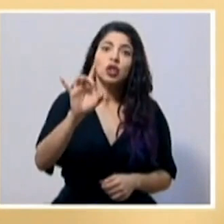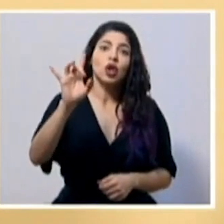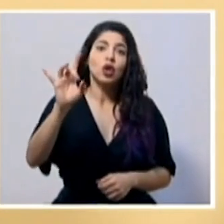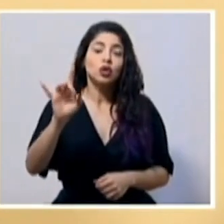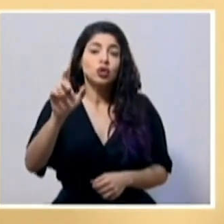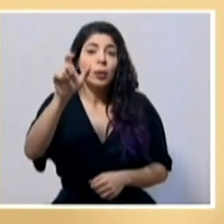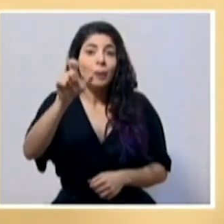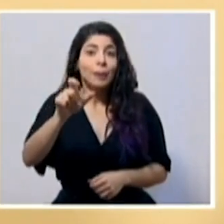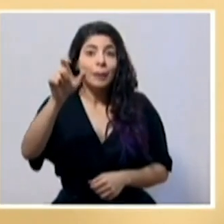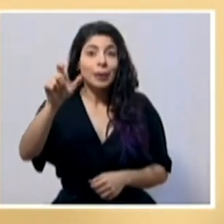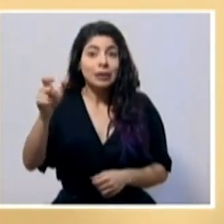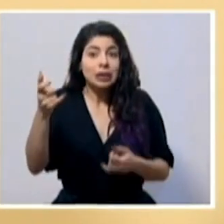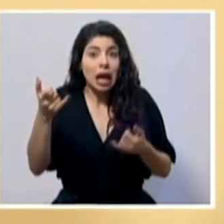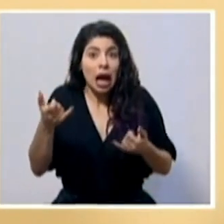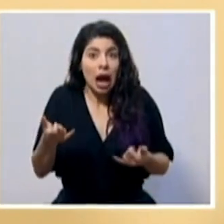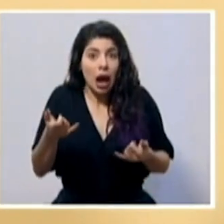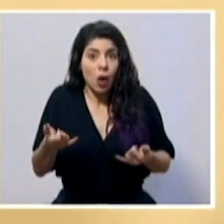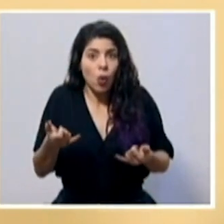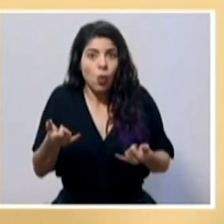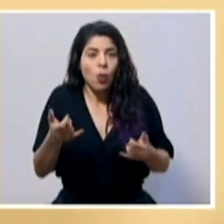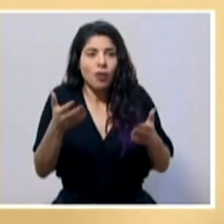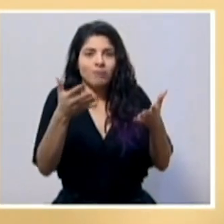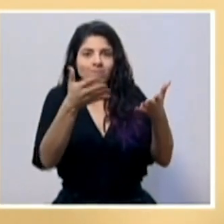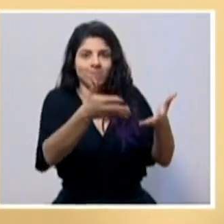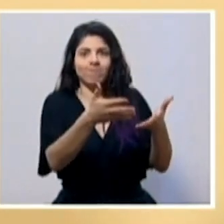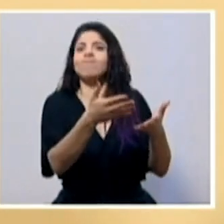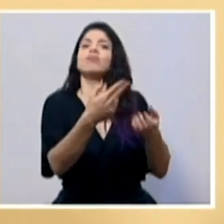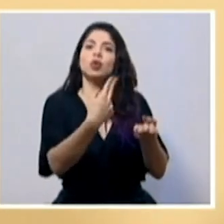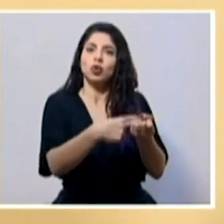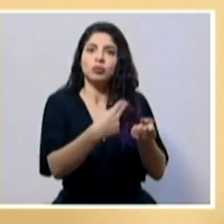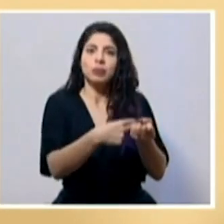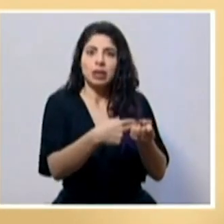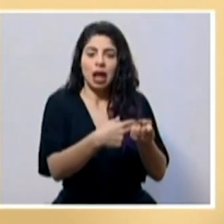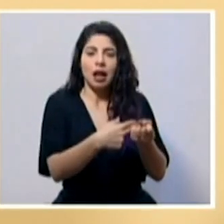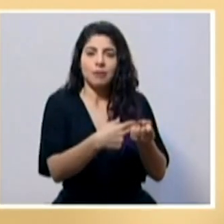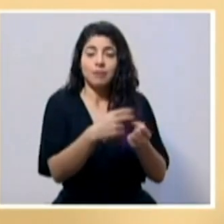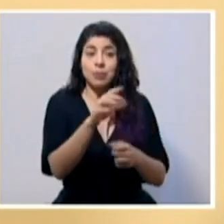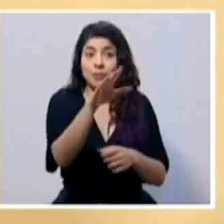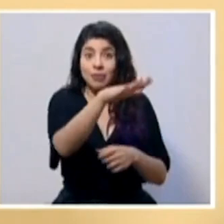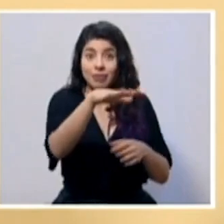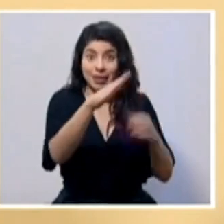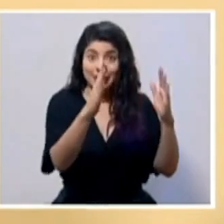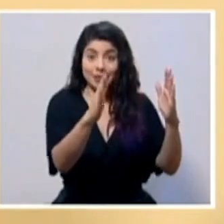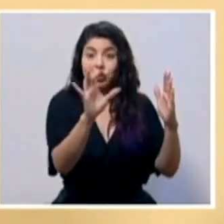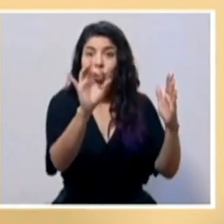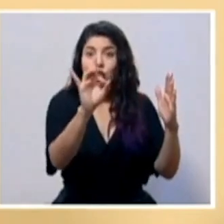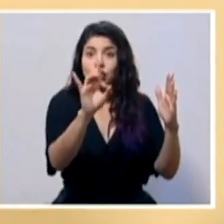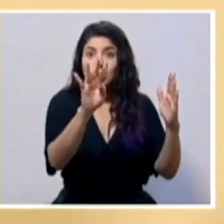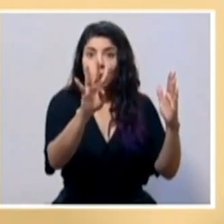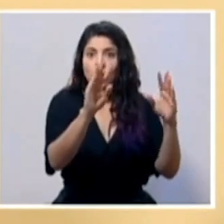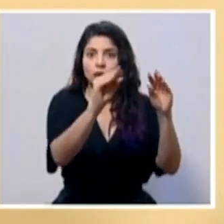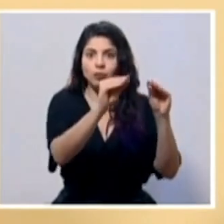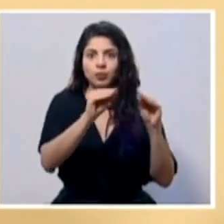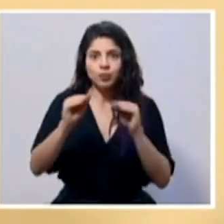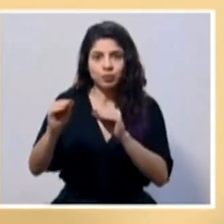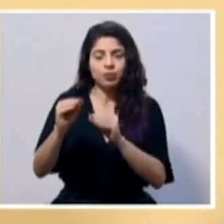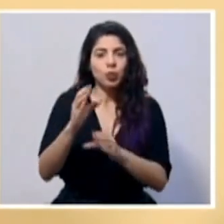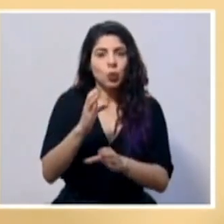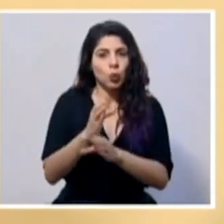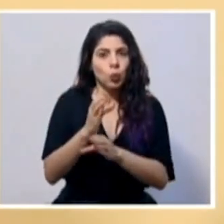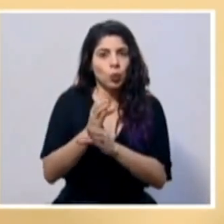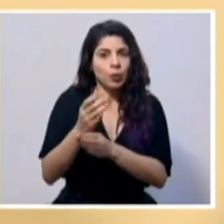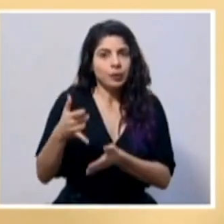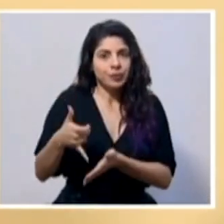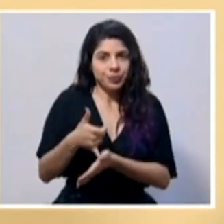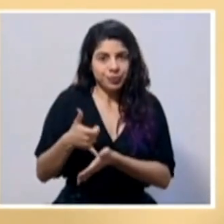388 personas que se encuentran en estado de hospitalización, 84 de ellas están en una unidad